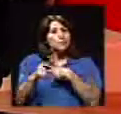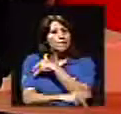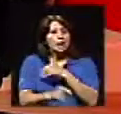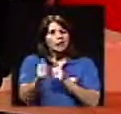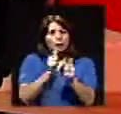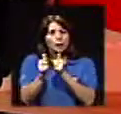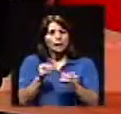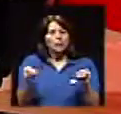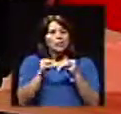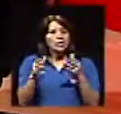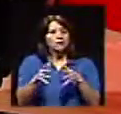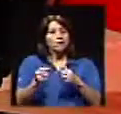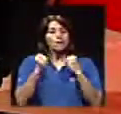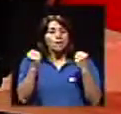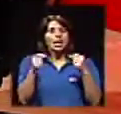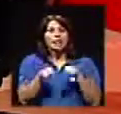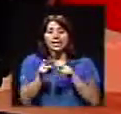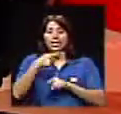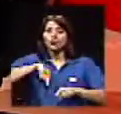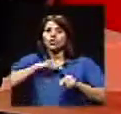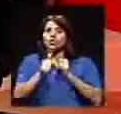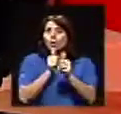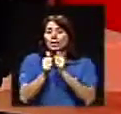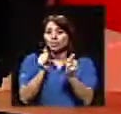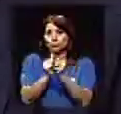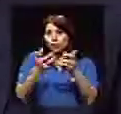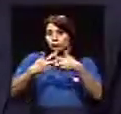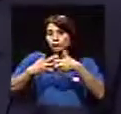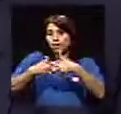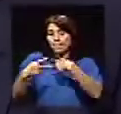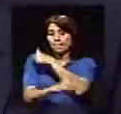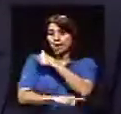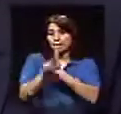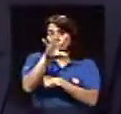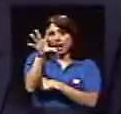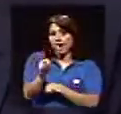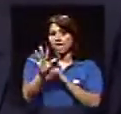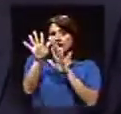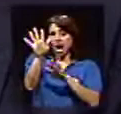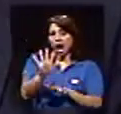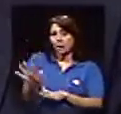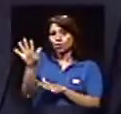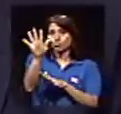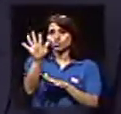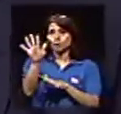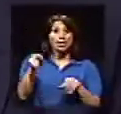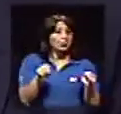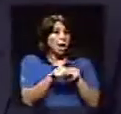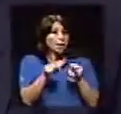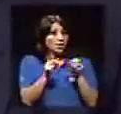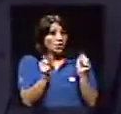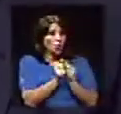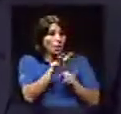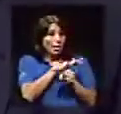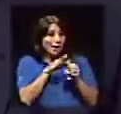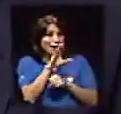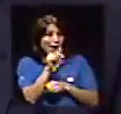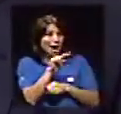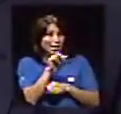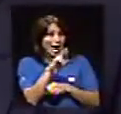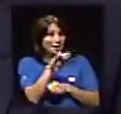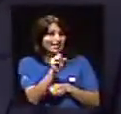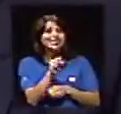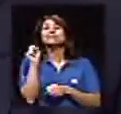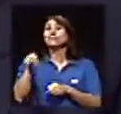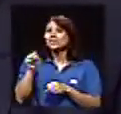tenemos. Y además competimos con países africanos, competimos con colonias. Hasta con Canarias. Bueno, a eso iba, con colonias